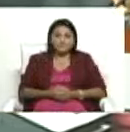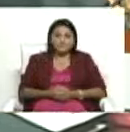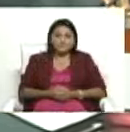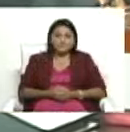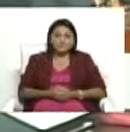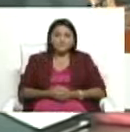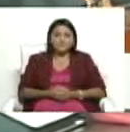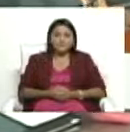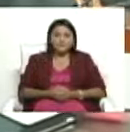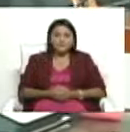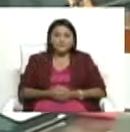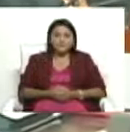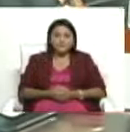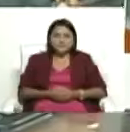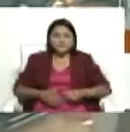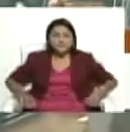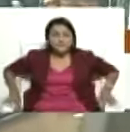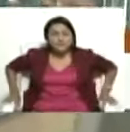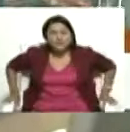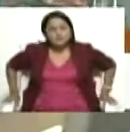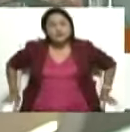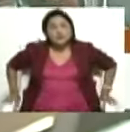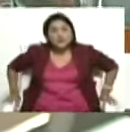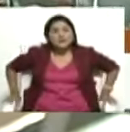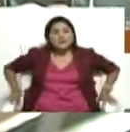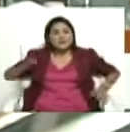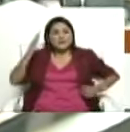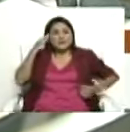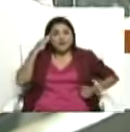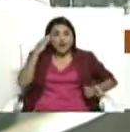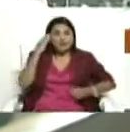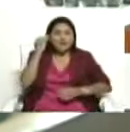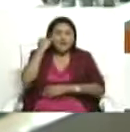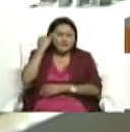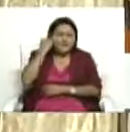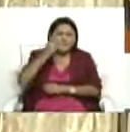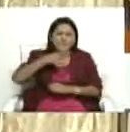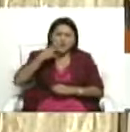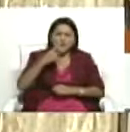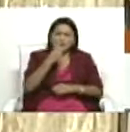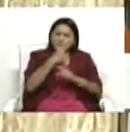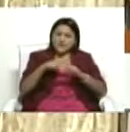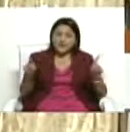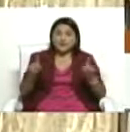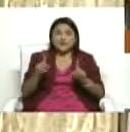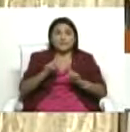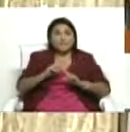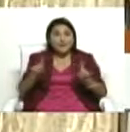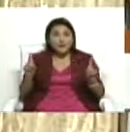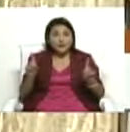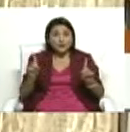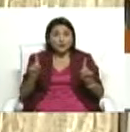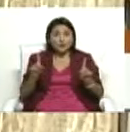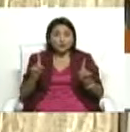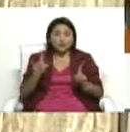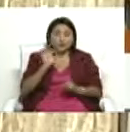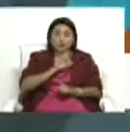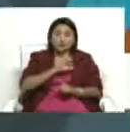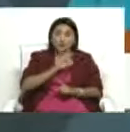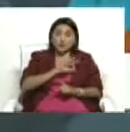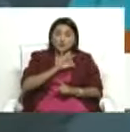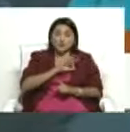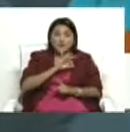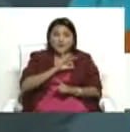confluencia desde la diferencia, es lo que permite y nos permite crecer como sociedad y como ser